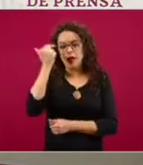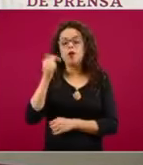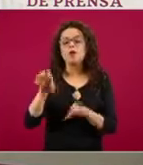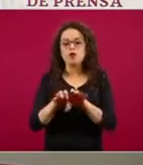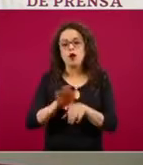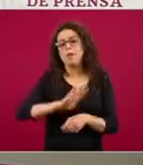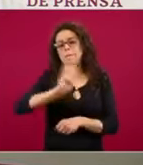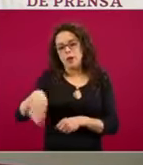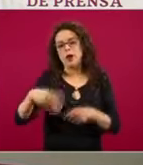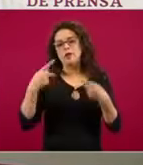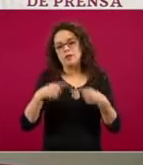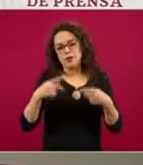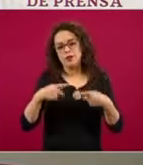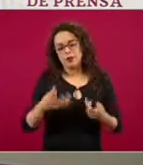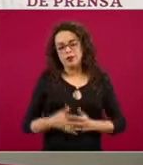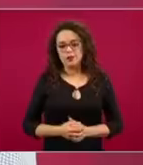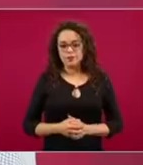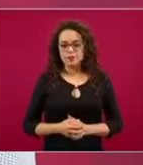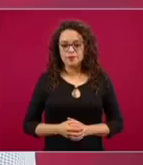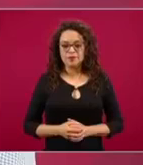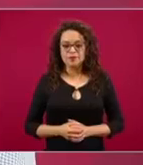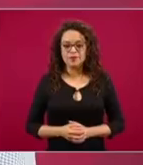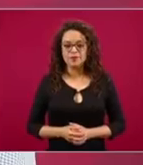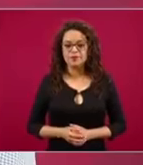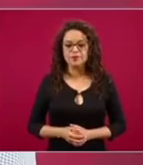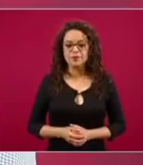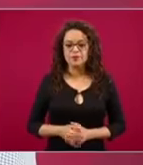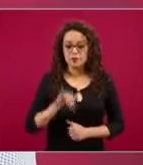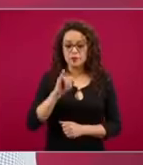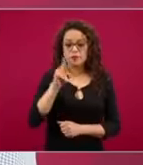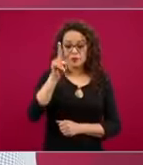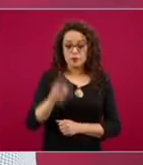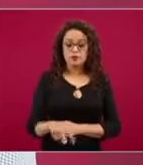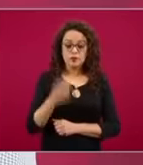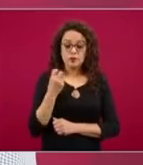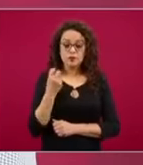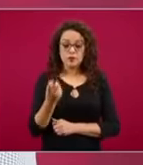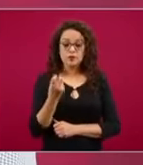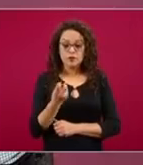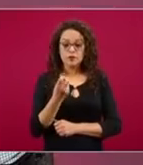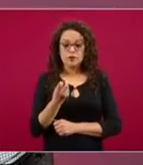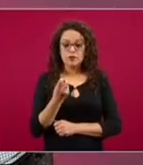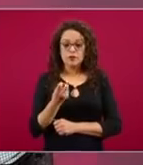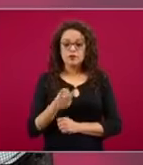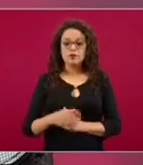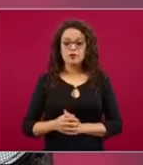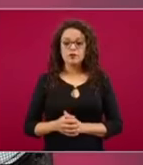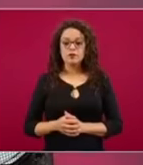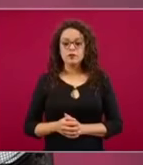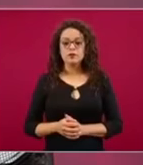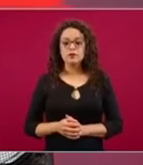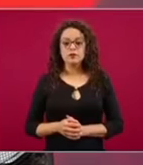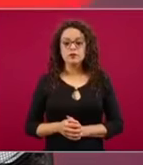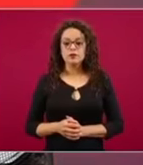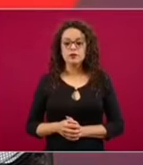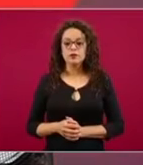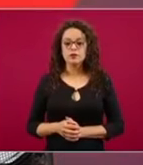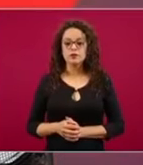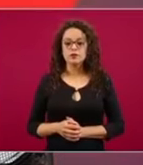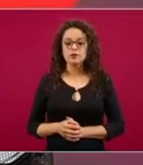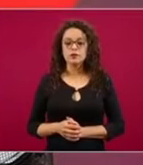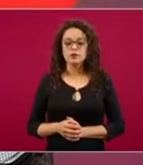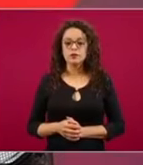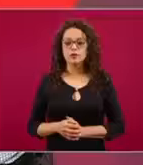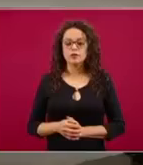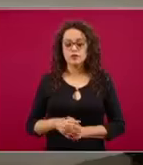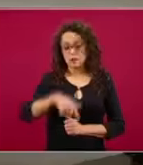entre las personas, ¿no? Y sí, esto también es una es un comportamiento que se ha visto, digamos,